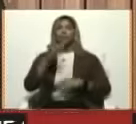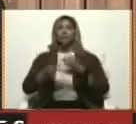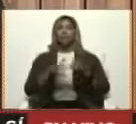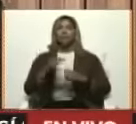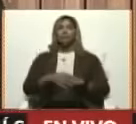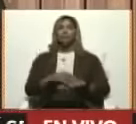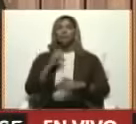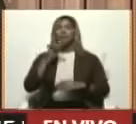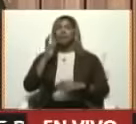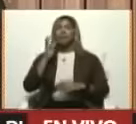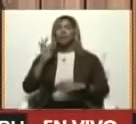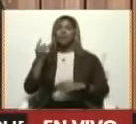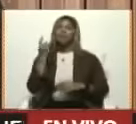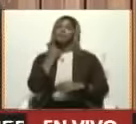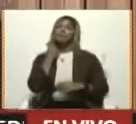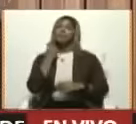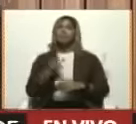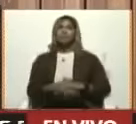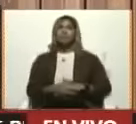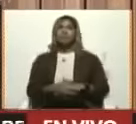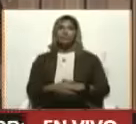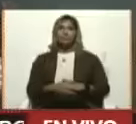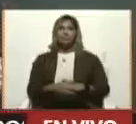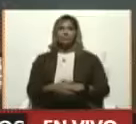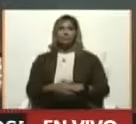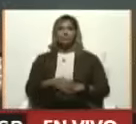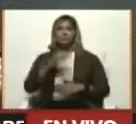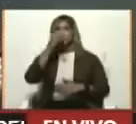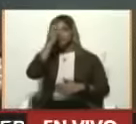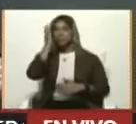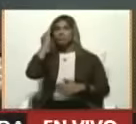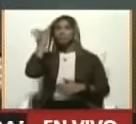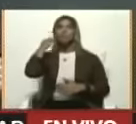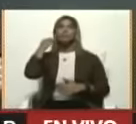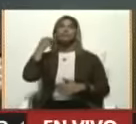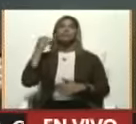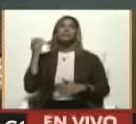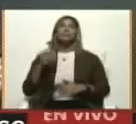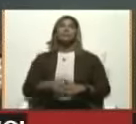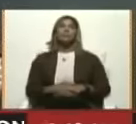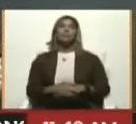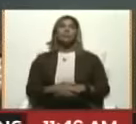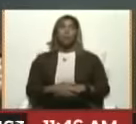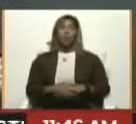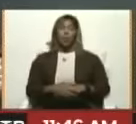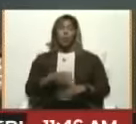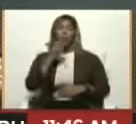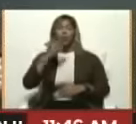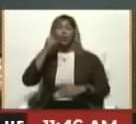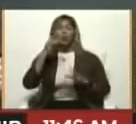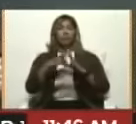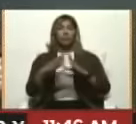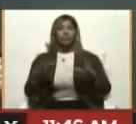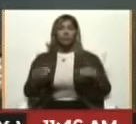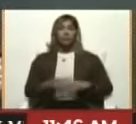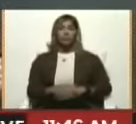declaraciones del Fiscal General de la República, Tarek William Saad. Buenos días, tengan todos ustedes. Vuelvo de